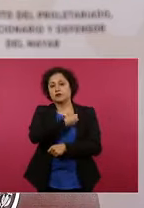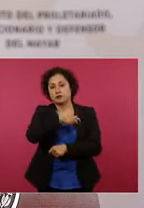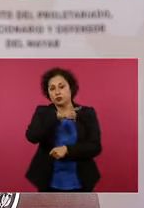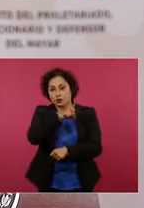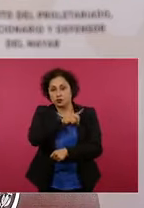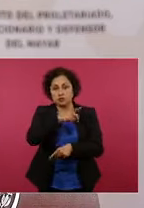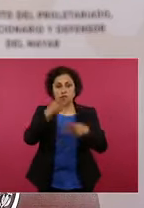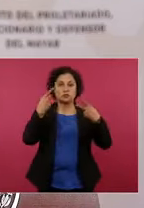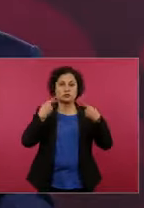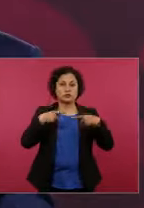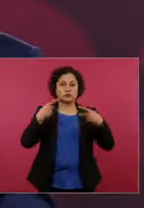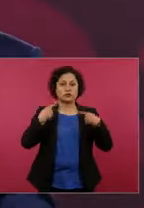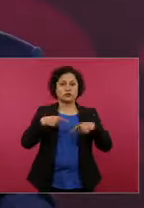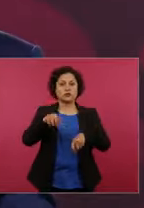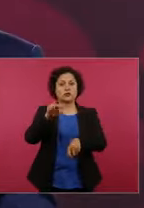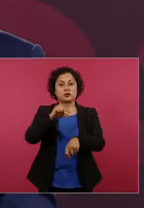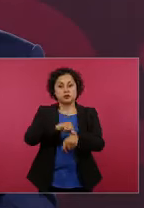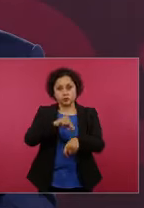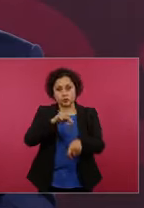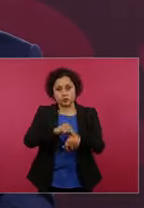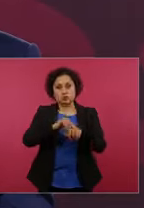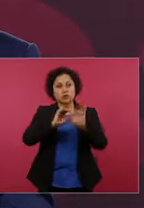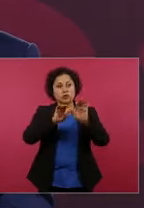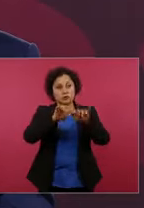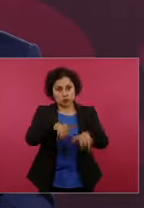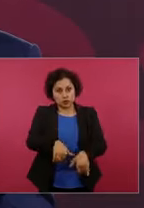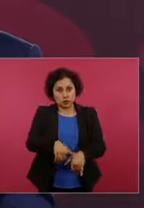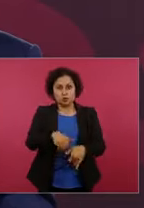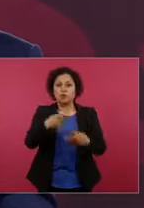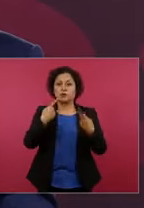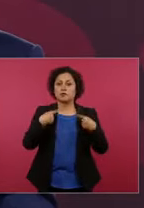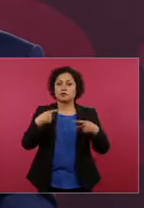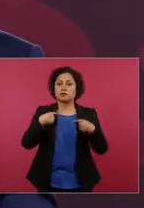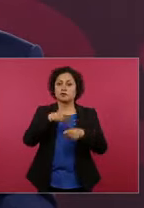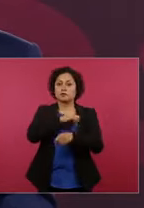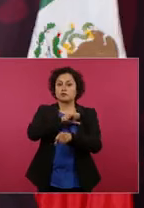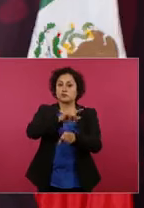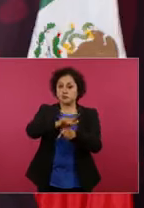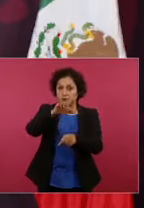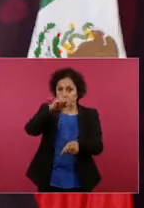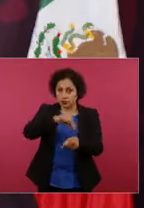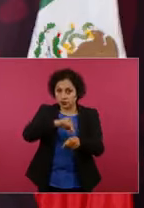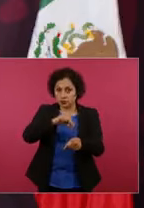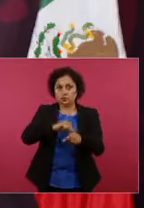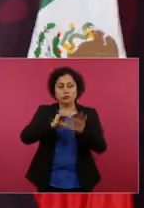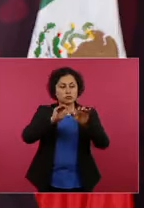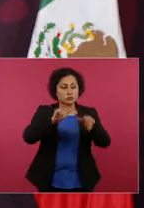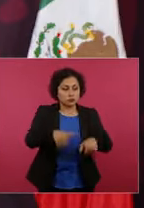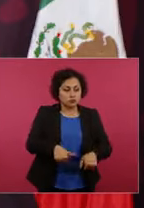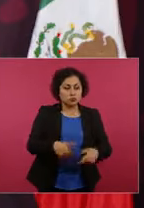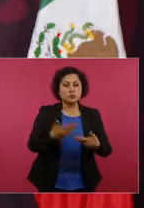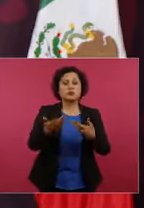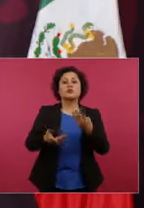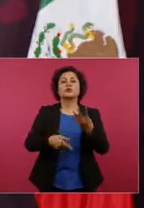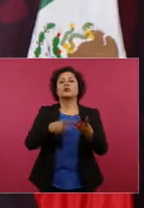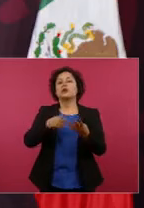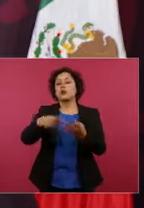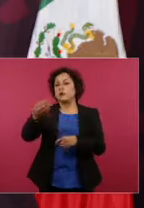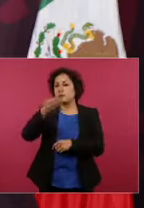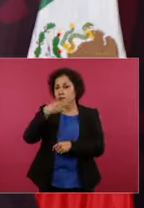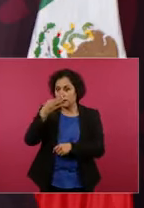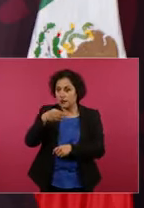médicos generales, especialistas, medicamentos, equipos,